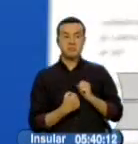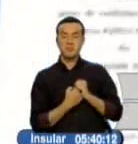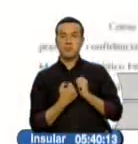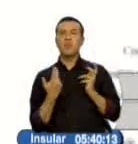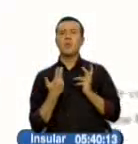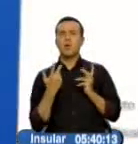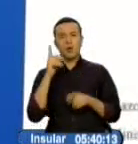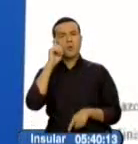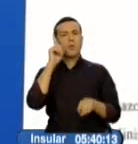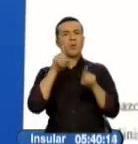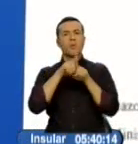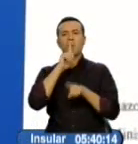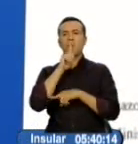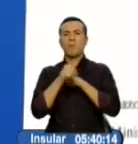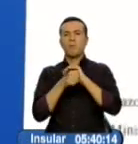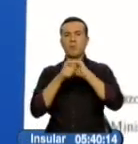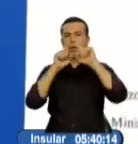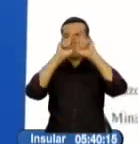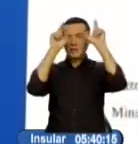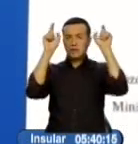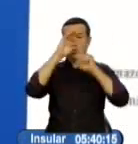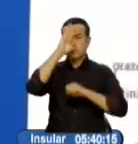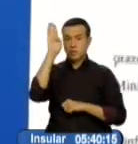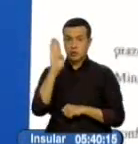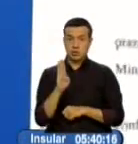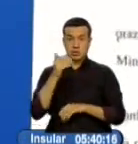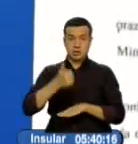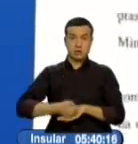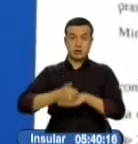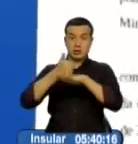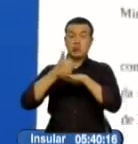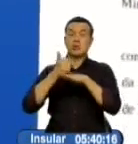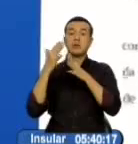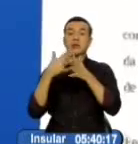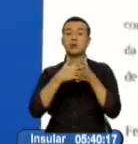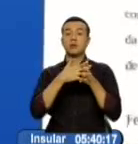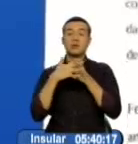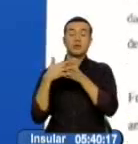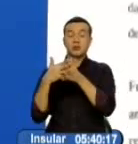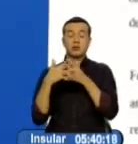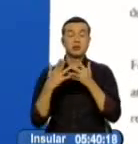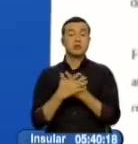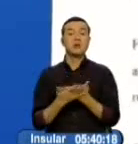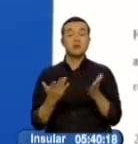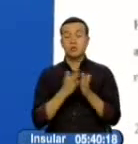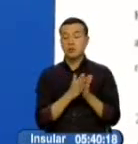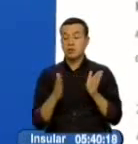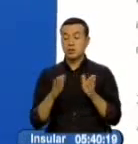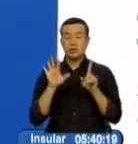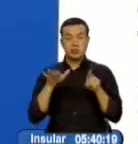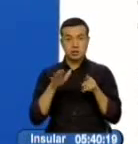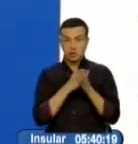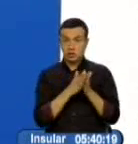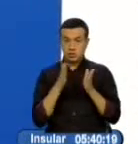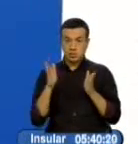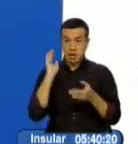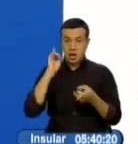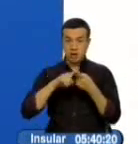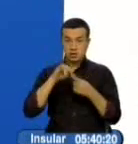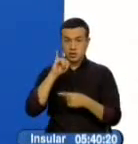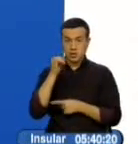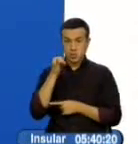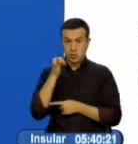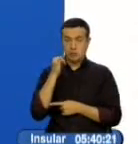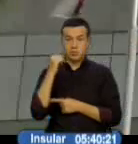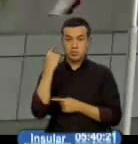un acuerdo de confidencialidad entre la empresa brasileña y las autoridades norteamericanas. El mismo tiene una duración de 6 meses y vence el próximo jueves